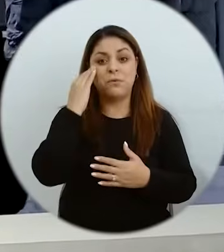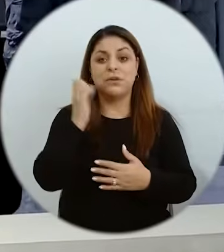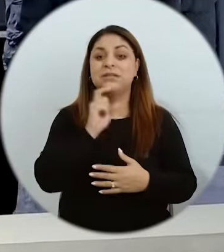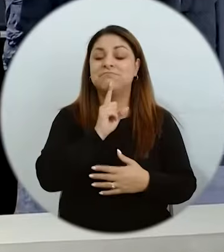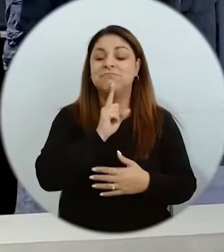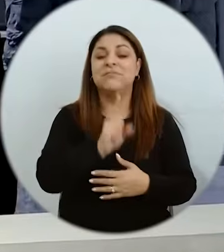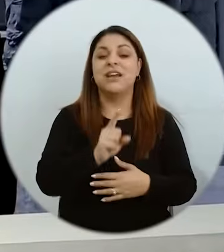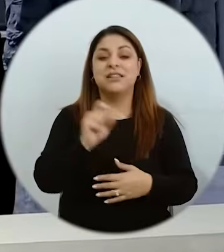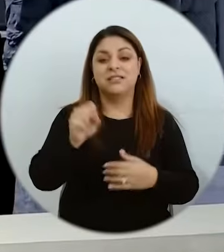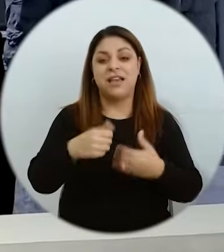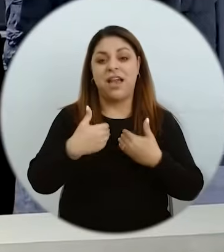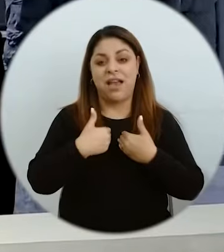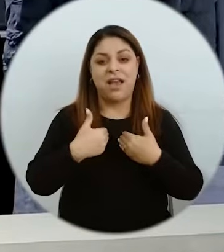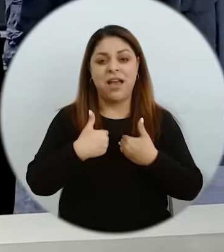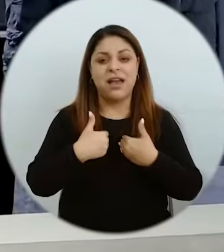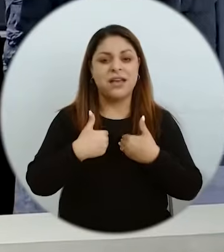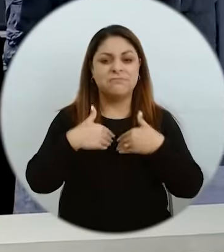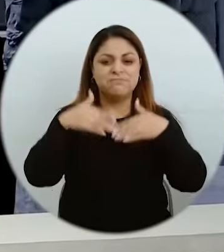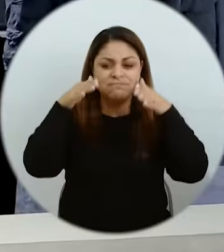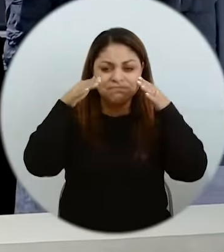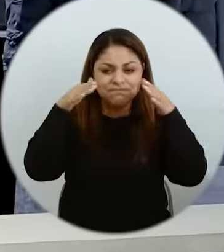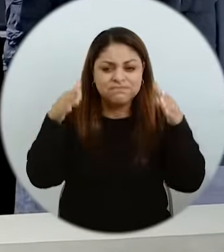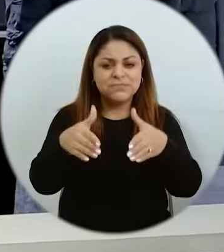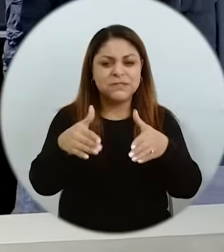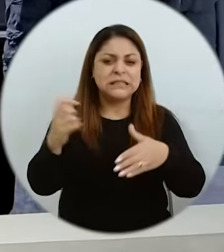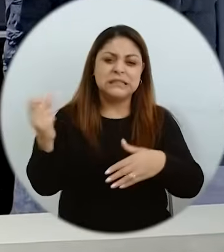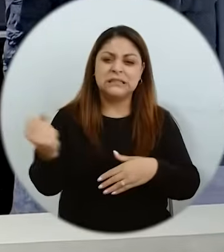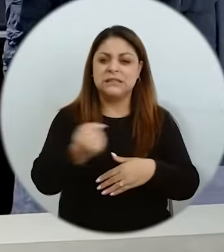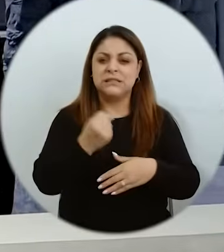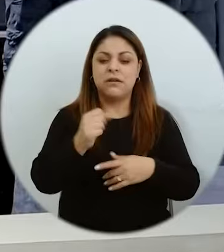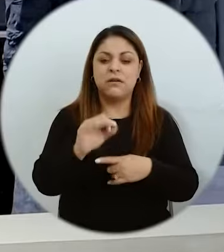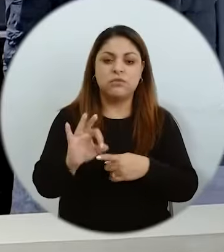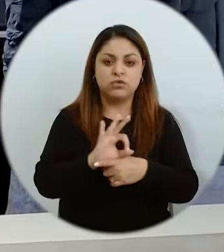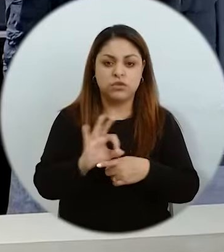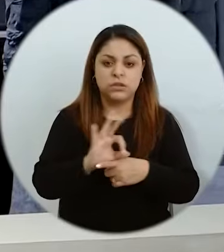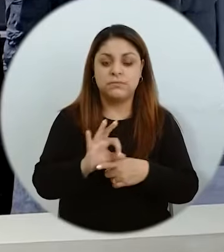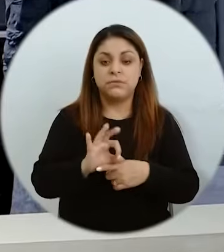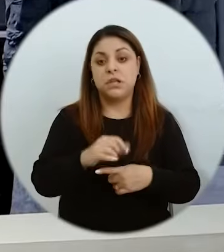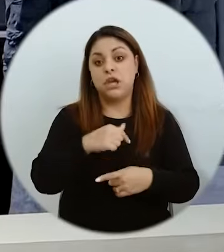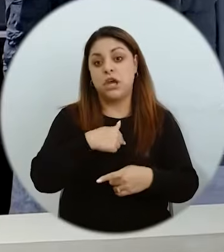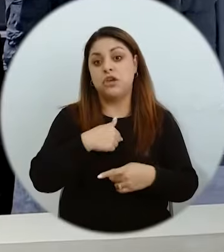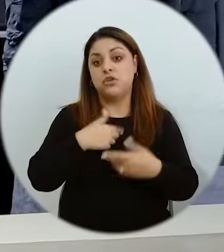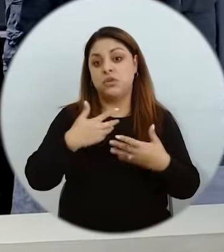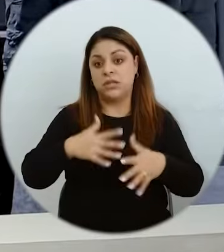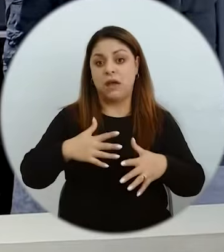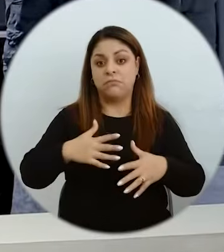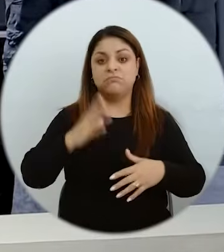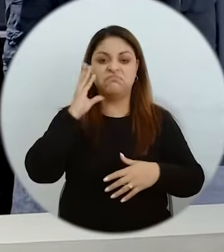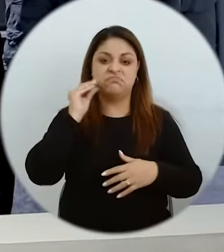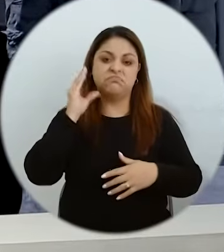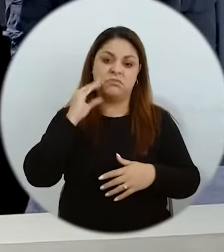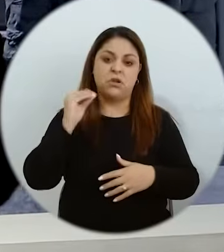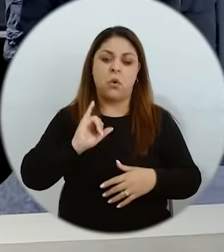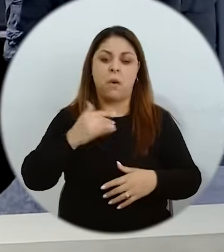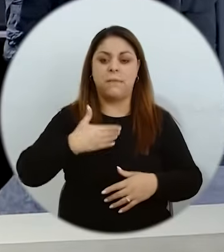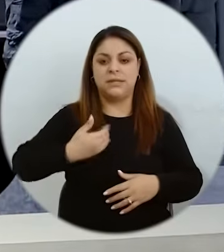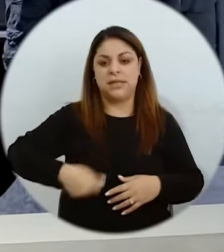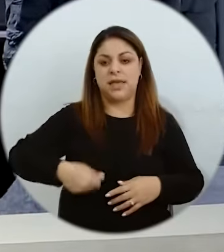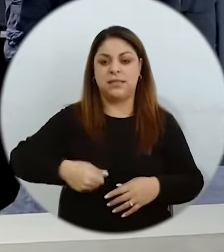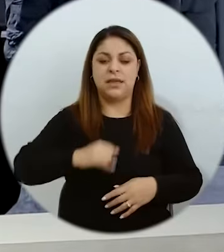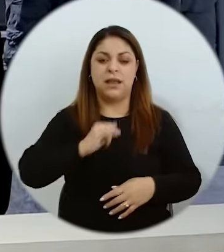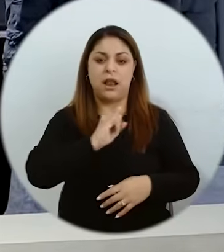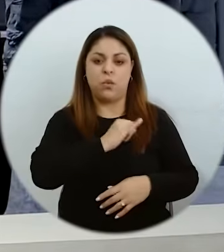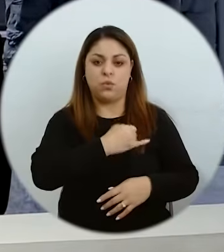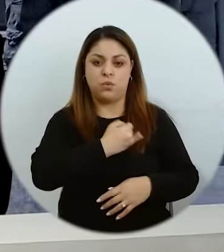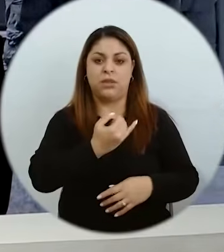planificarlo de alguna forma, porque sí es cierto que hay una concentración excesiva de funciones, y yo lo viví